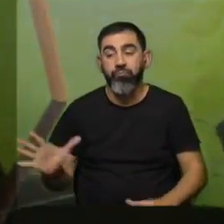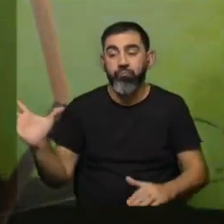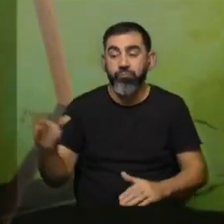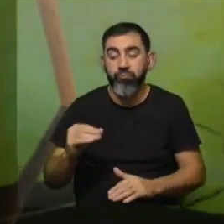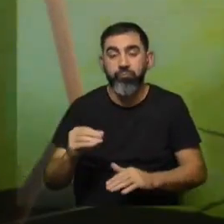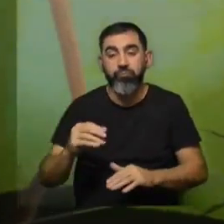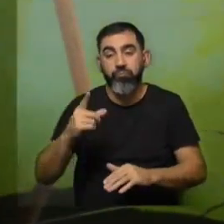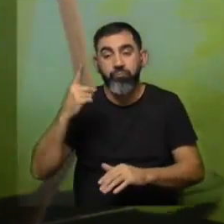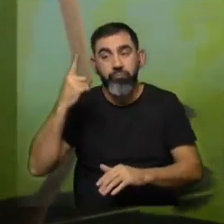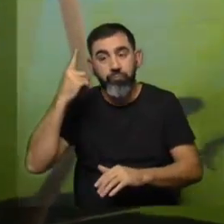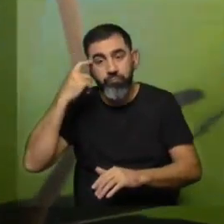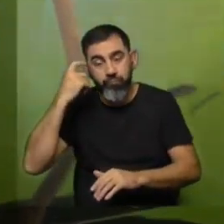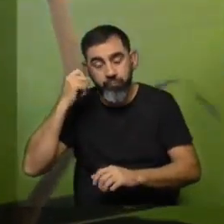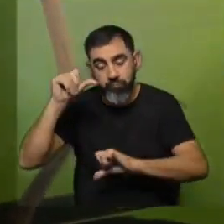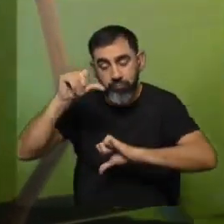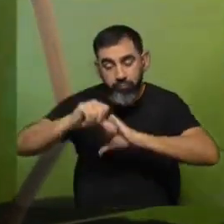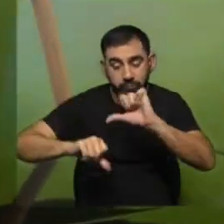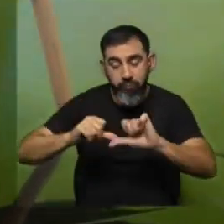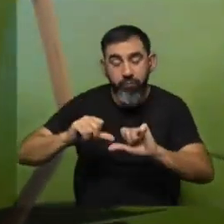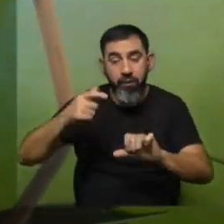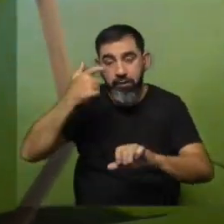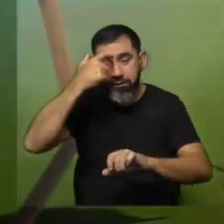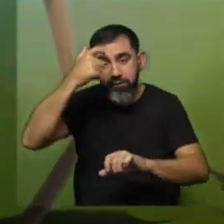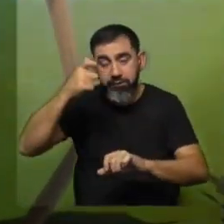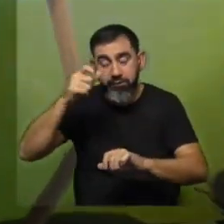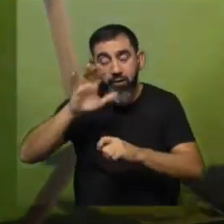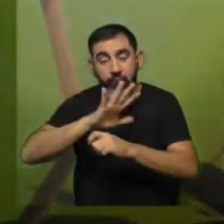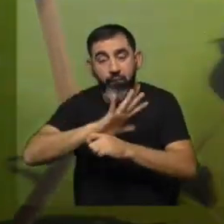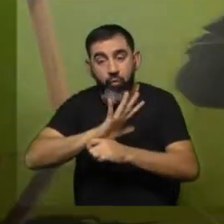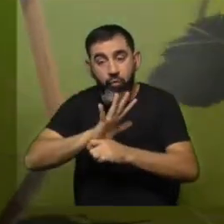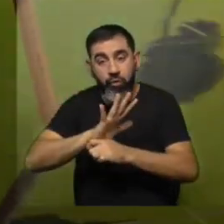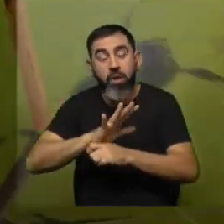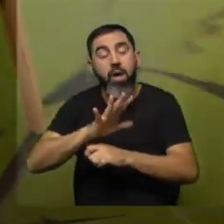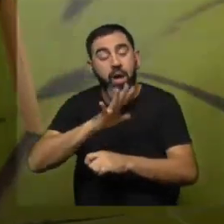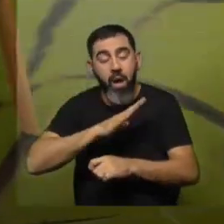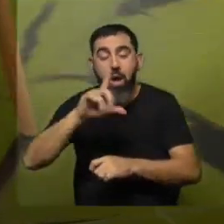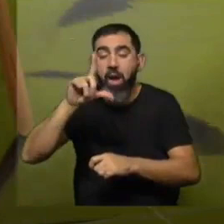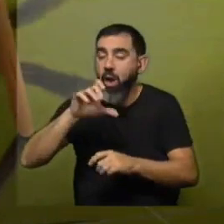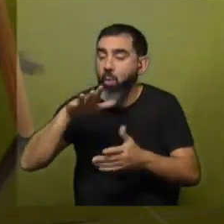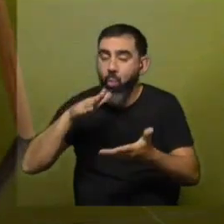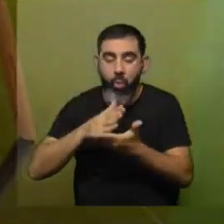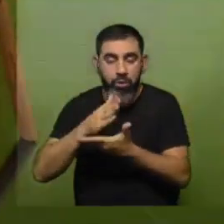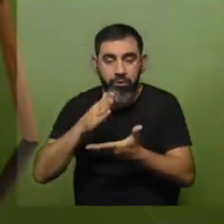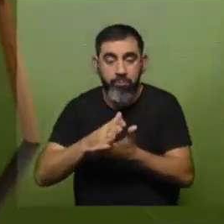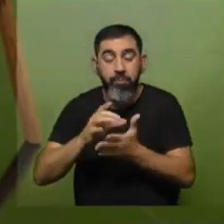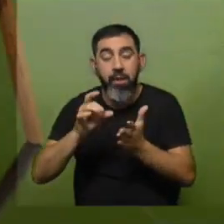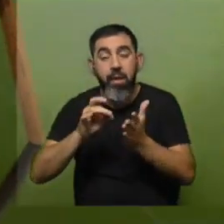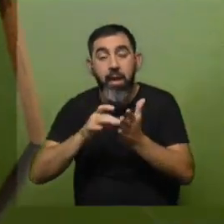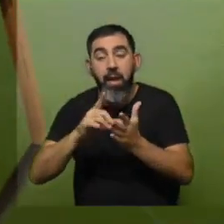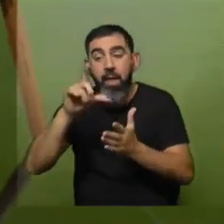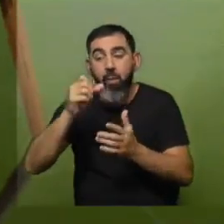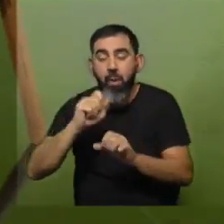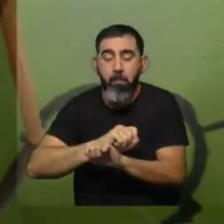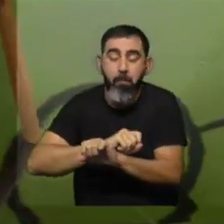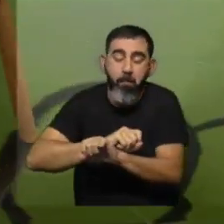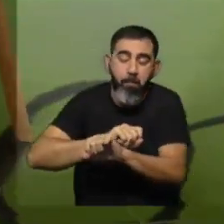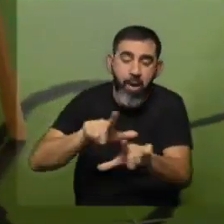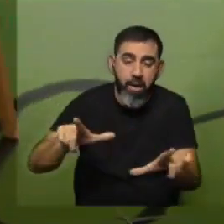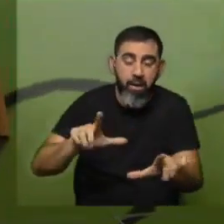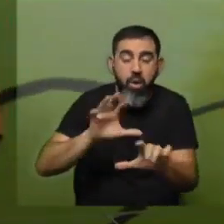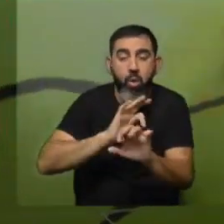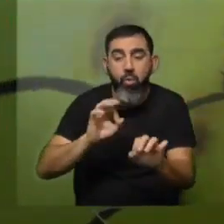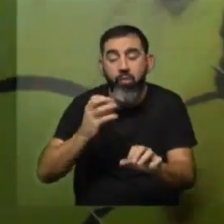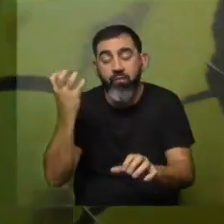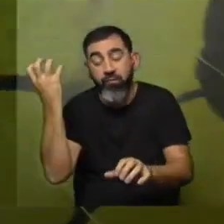ver con experimentos vinculados a las ciencias, sobre todo biológicas, involucra agua. Cuando la calidad de esa agua no es la adecuada o no es